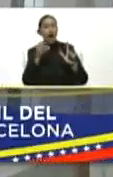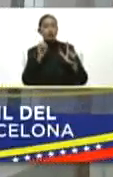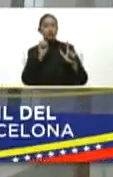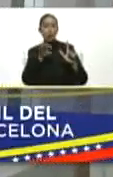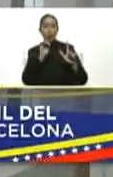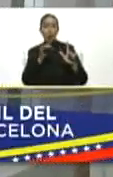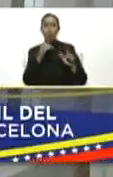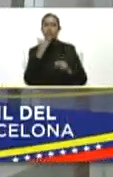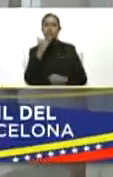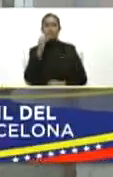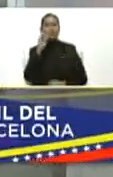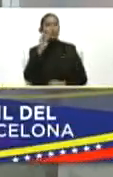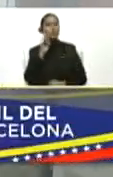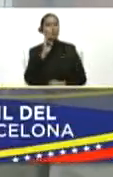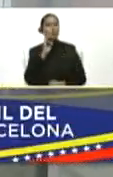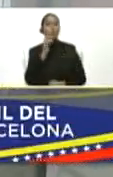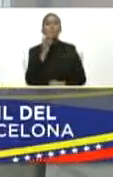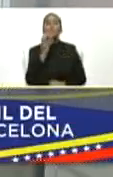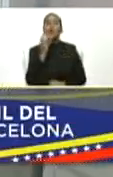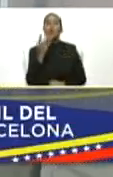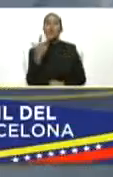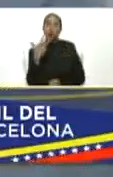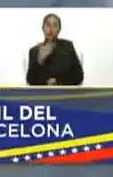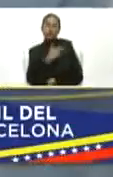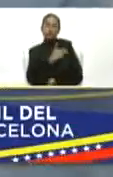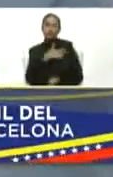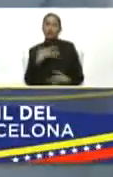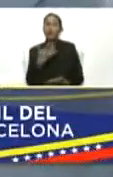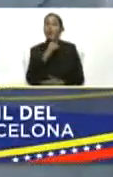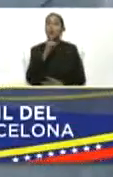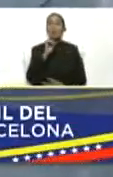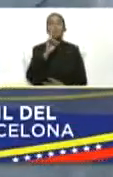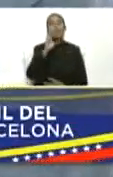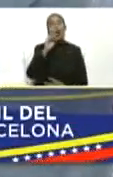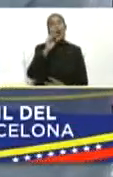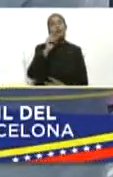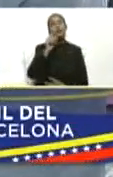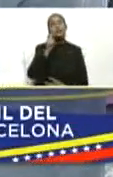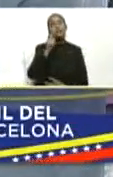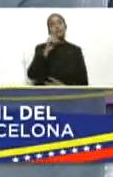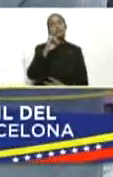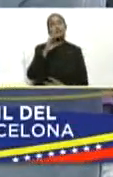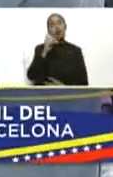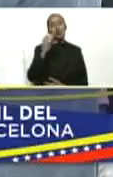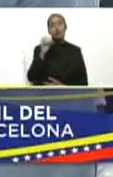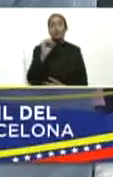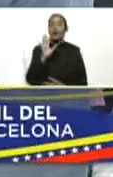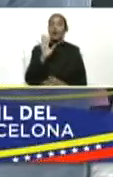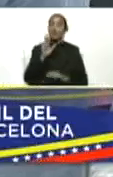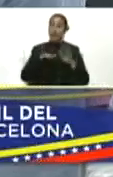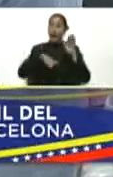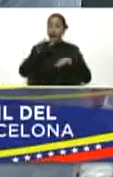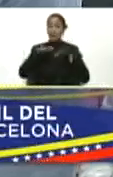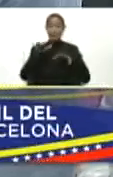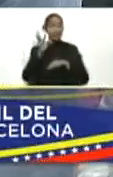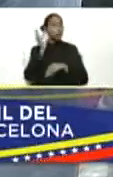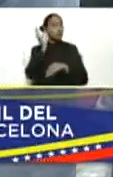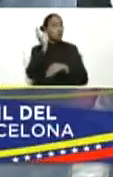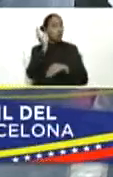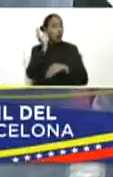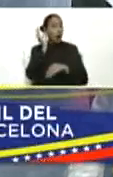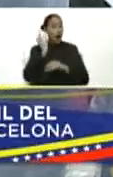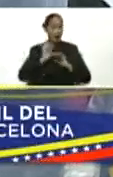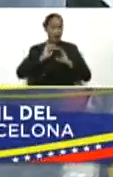¿verdad? ¿Cómo es que llaman la inyección que le ponen? Oxitocina. Oxitocina, o no. porque hay mujeres que dilatan